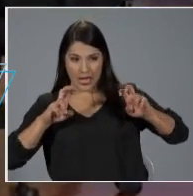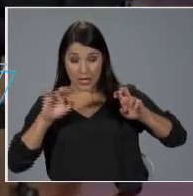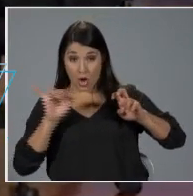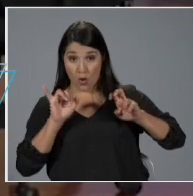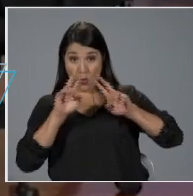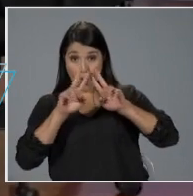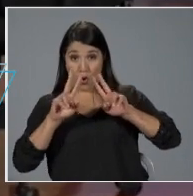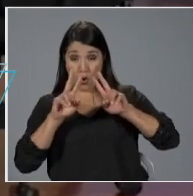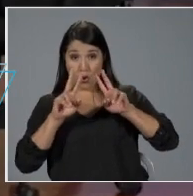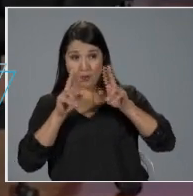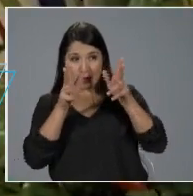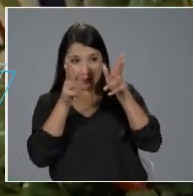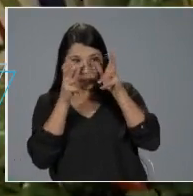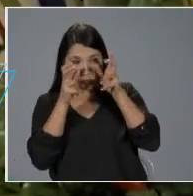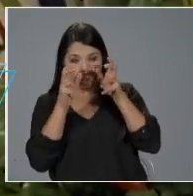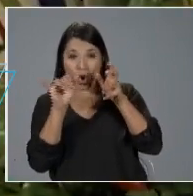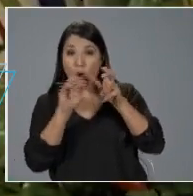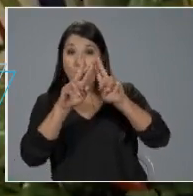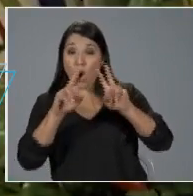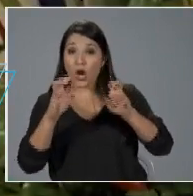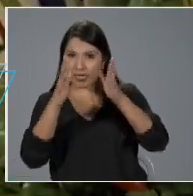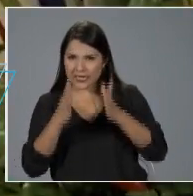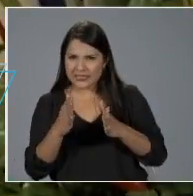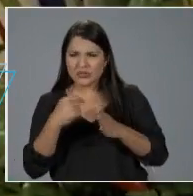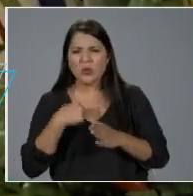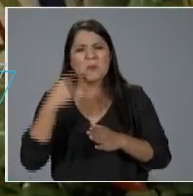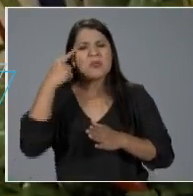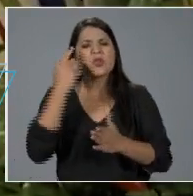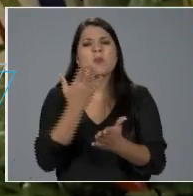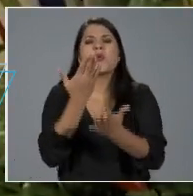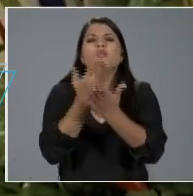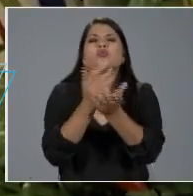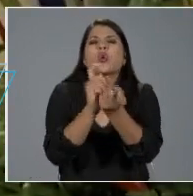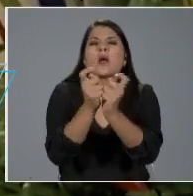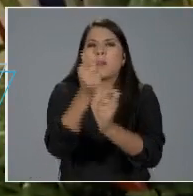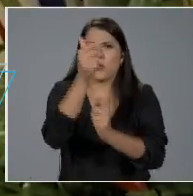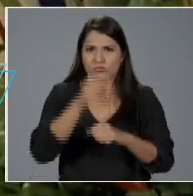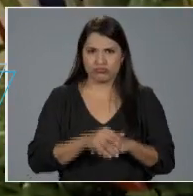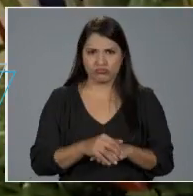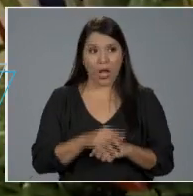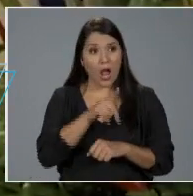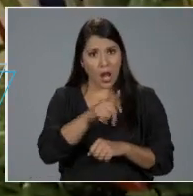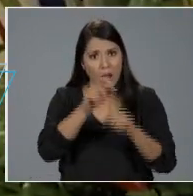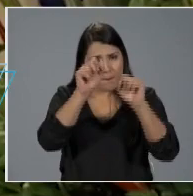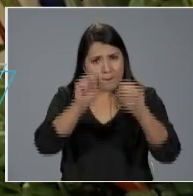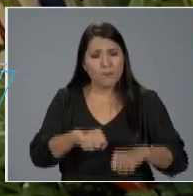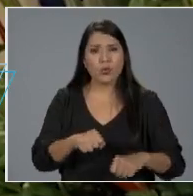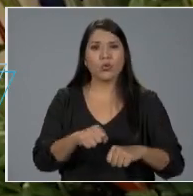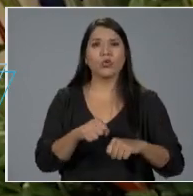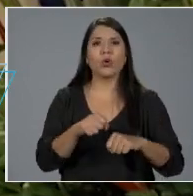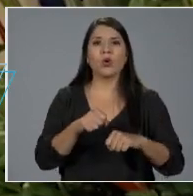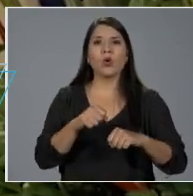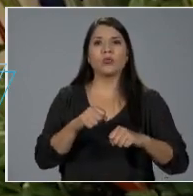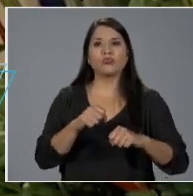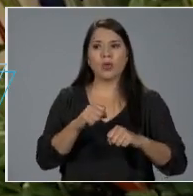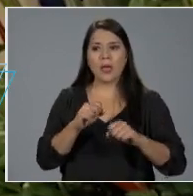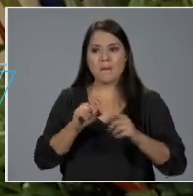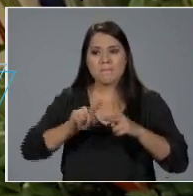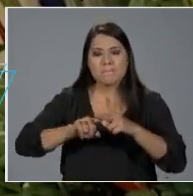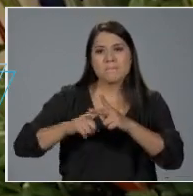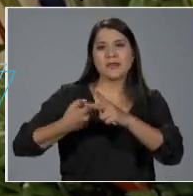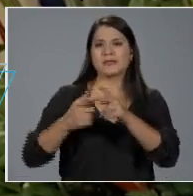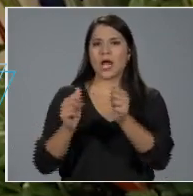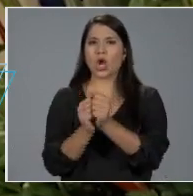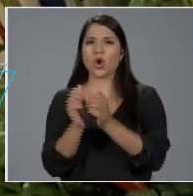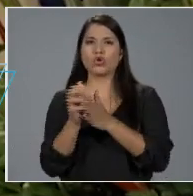mínimo, porque él pudo efectivamente haberse lanzado con el liderazgo que el pueblo electoral le dio hace 4 años a